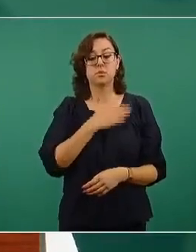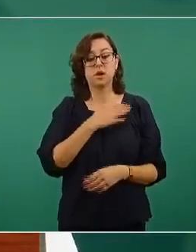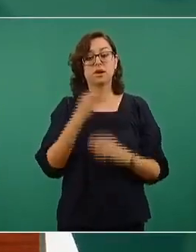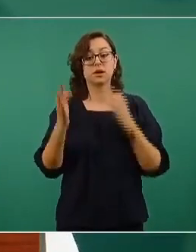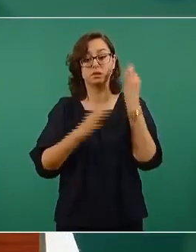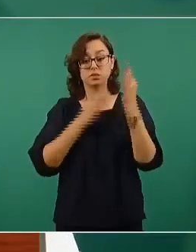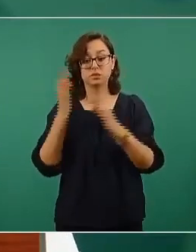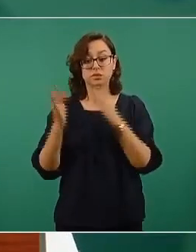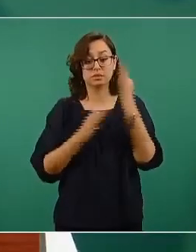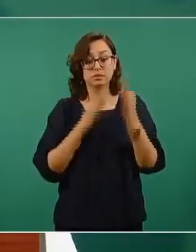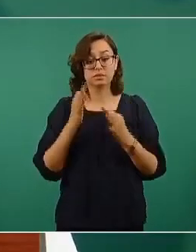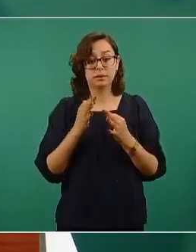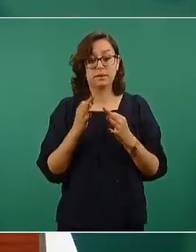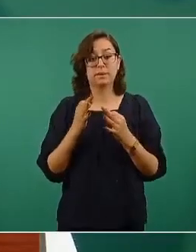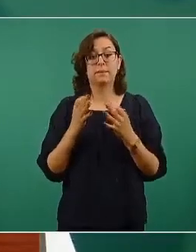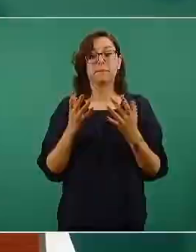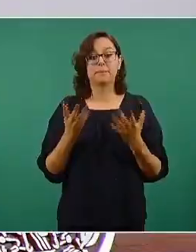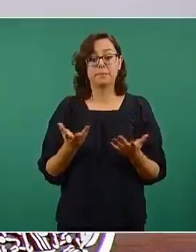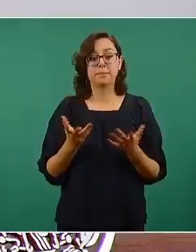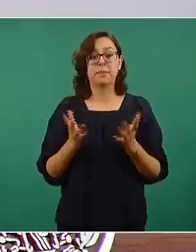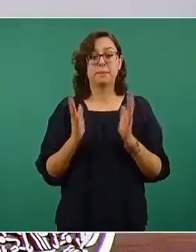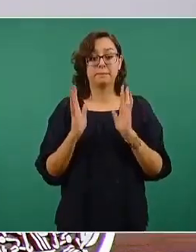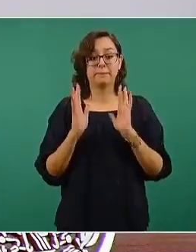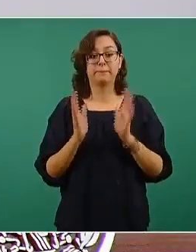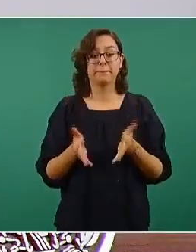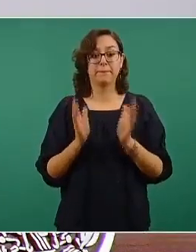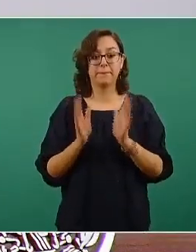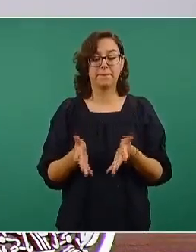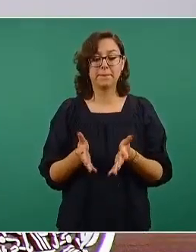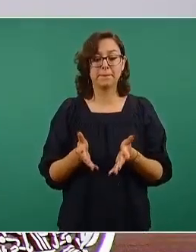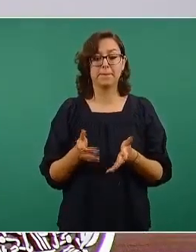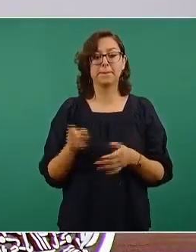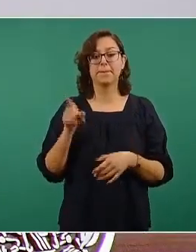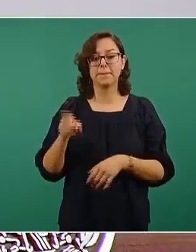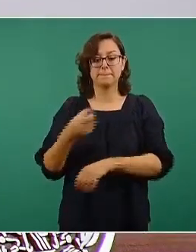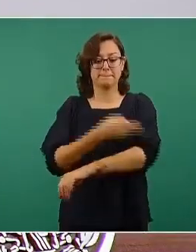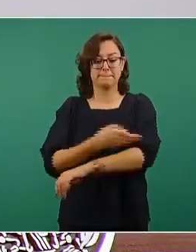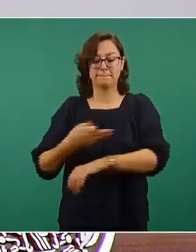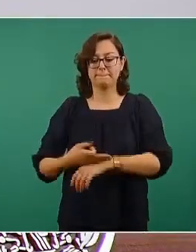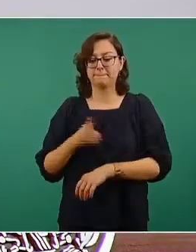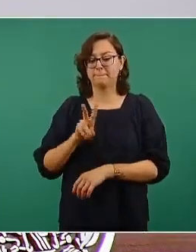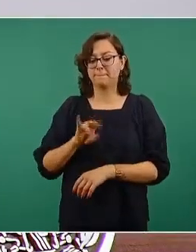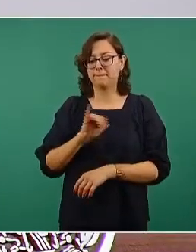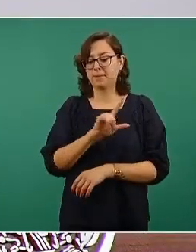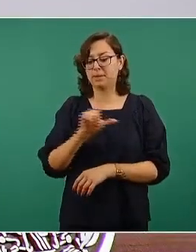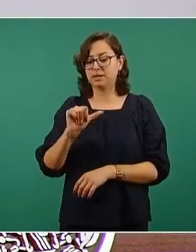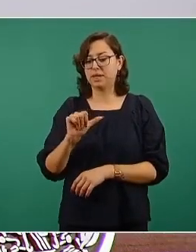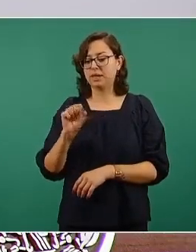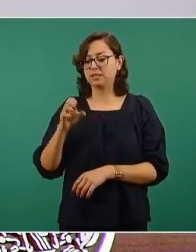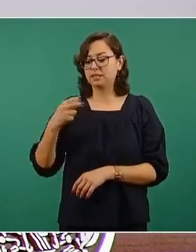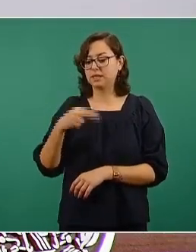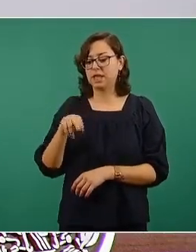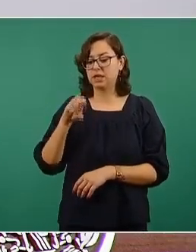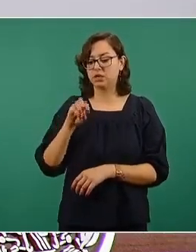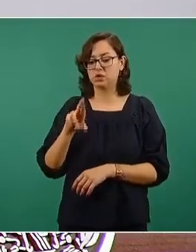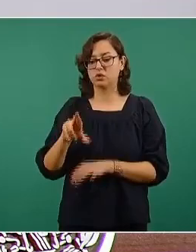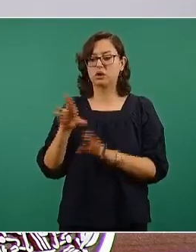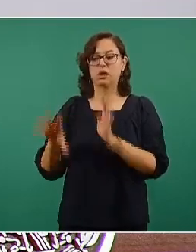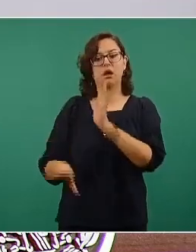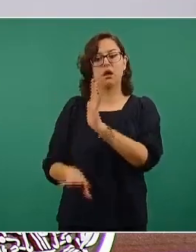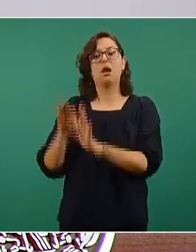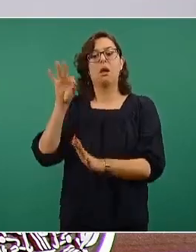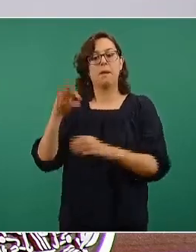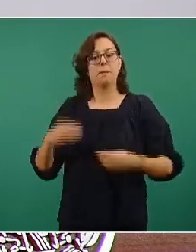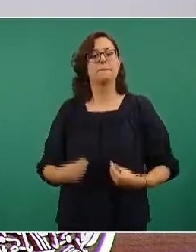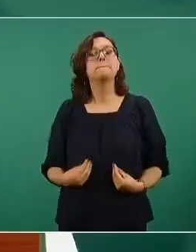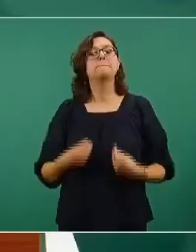que ya apareció, que se encontraron con vida a la familia Villaseñor Romo, nos informa la Fiscalía del